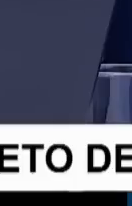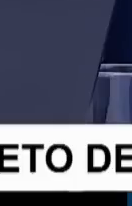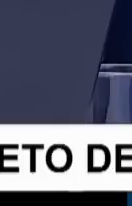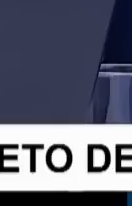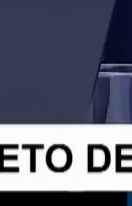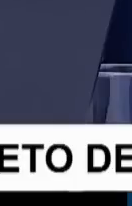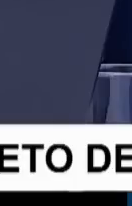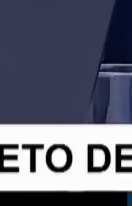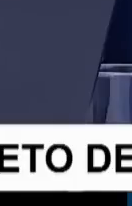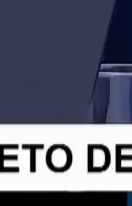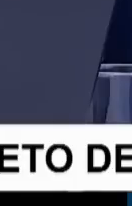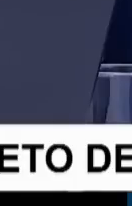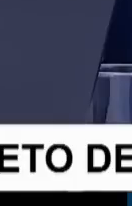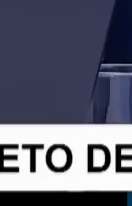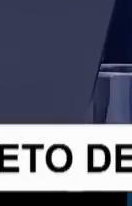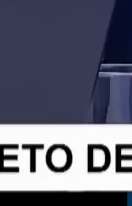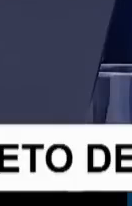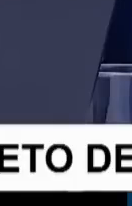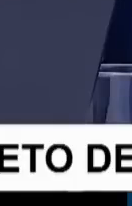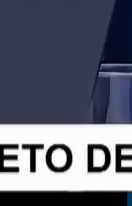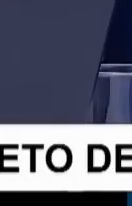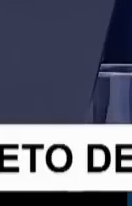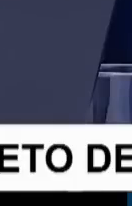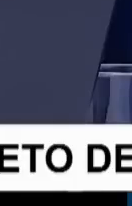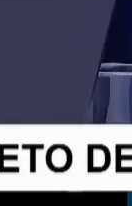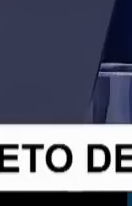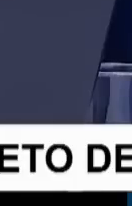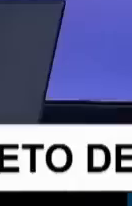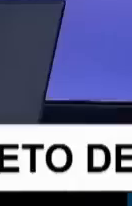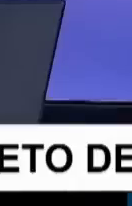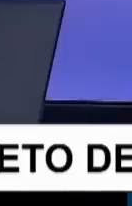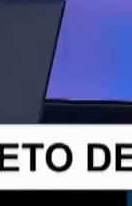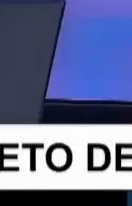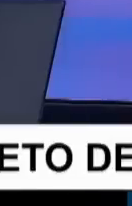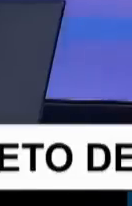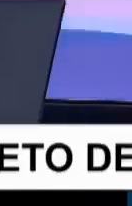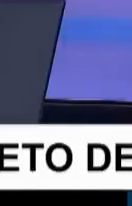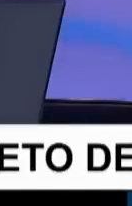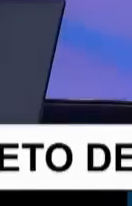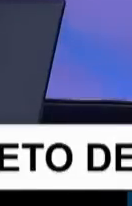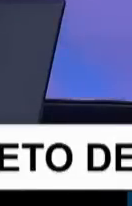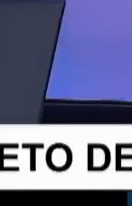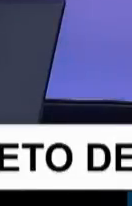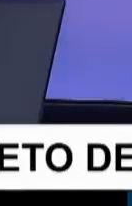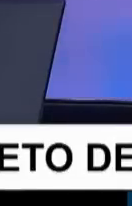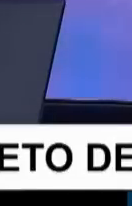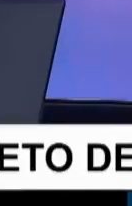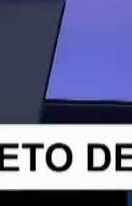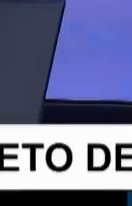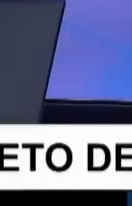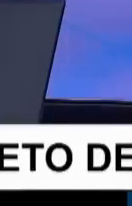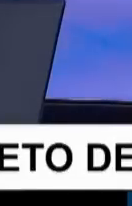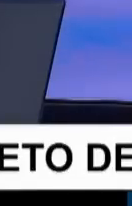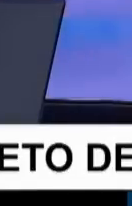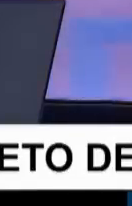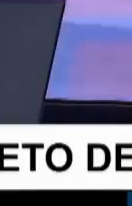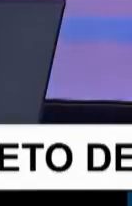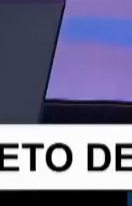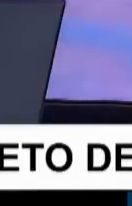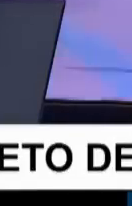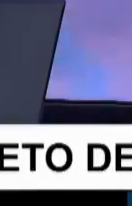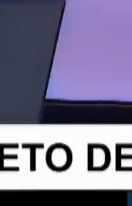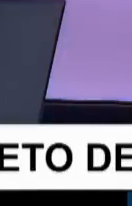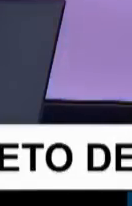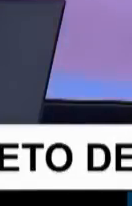de supuestas presiones para aprobar proyectos de inversión. La ahora exfuncionaria aseguró que el motivo oficial de su despido, desatender